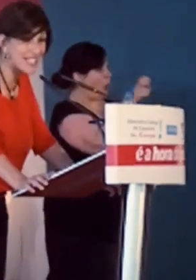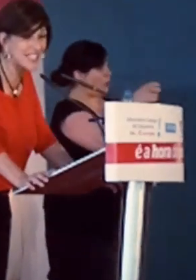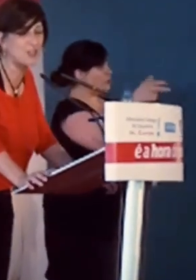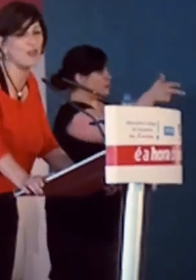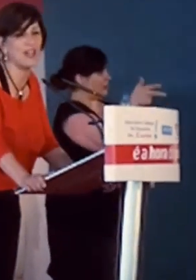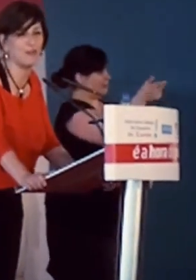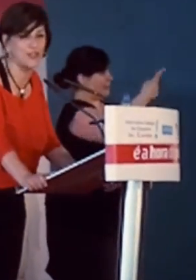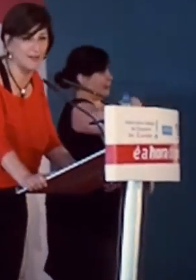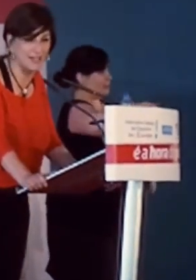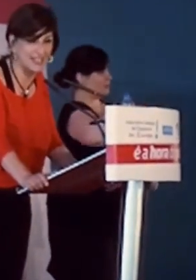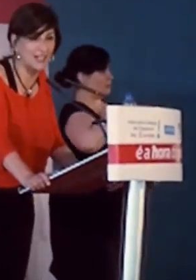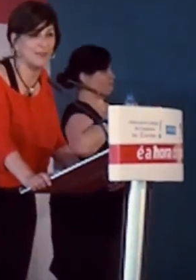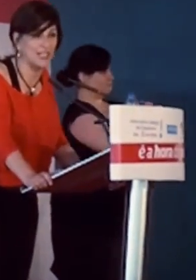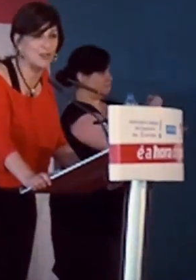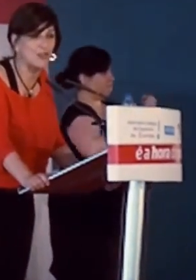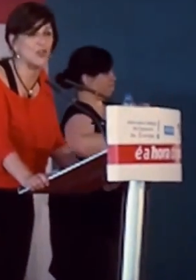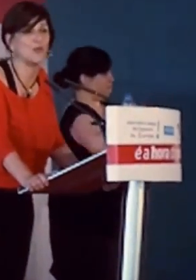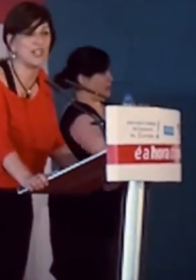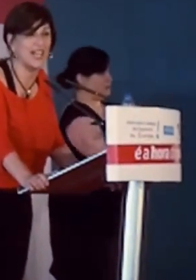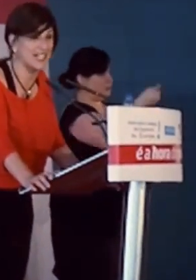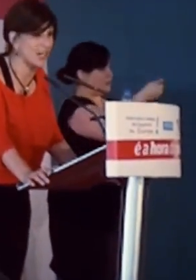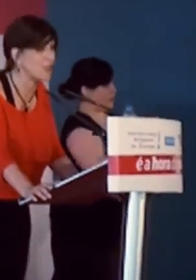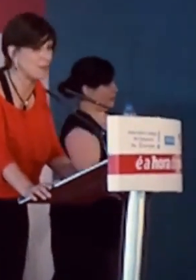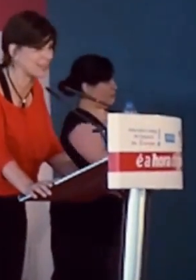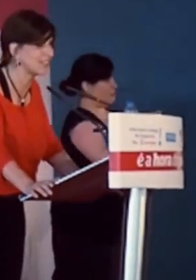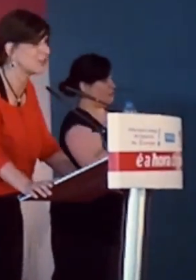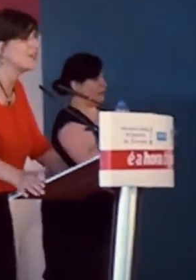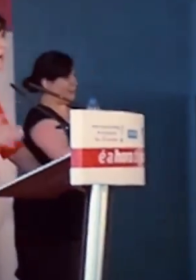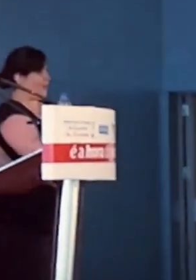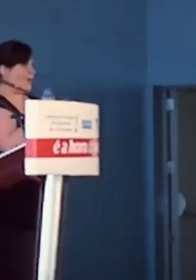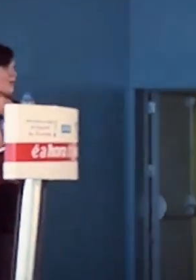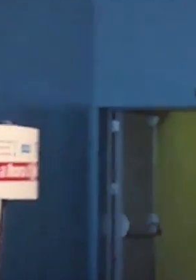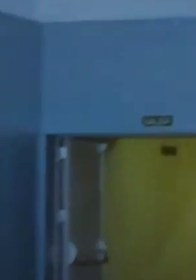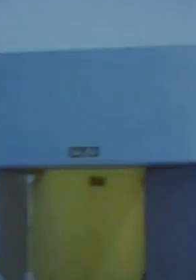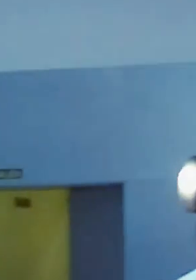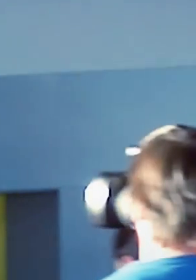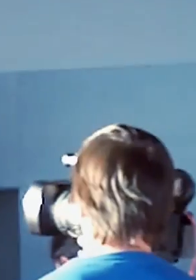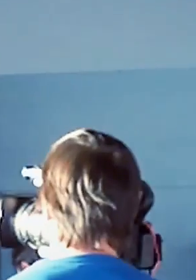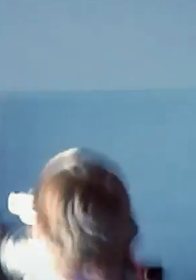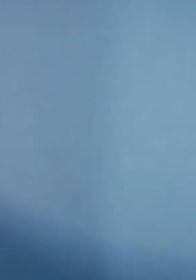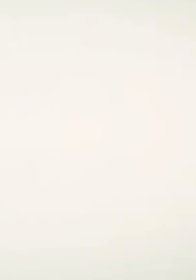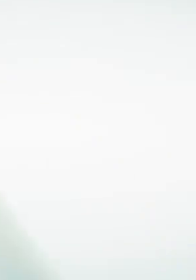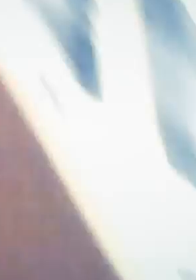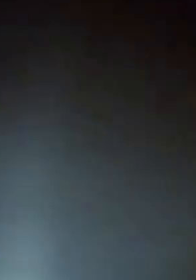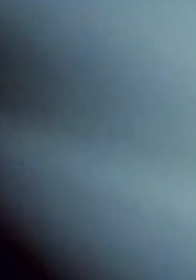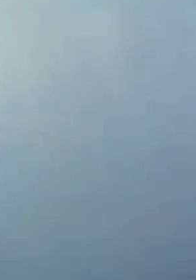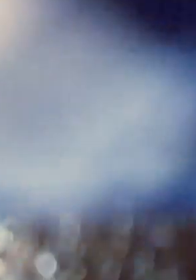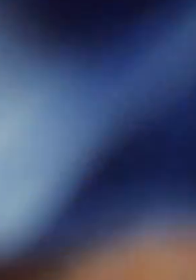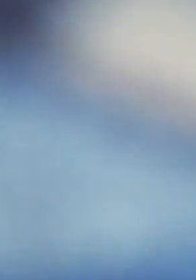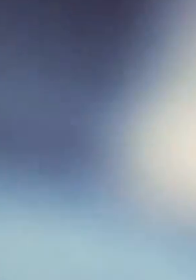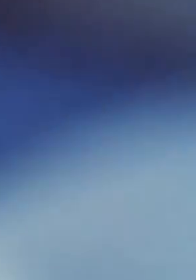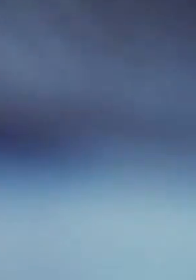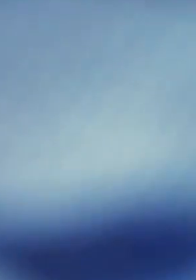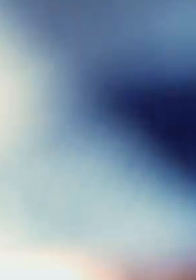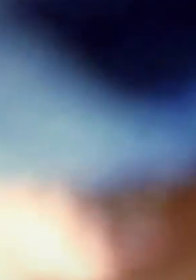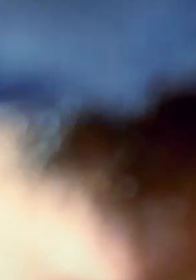dereito básico e fundamental para nós como é a saúde. Por tanto, vaya por eles tamén son...